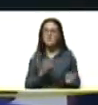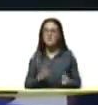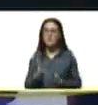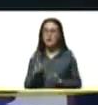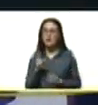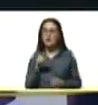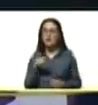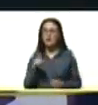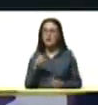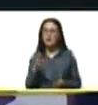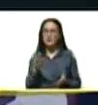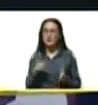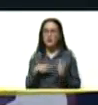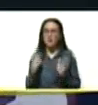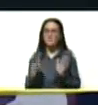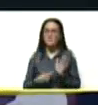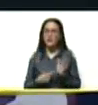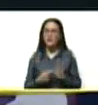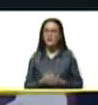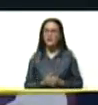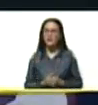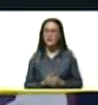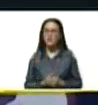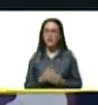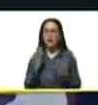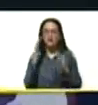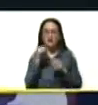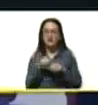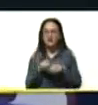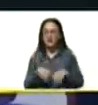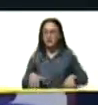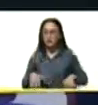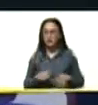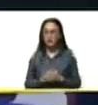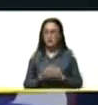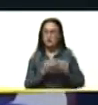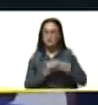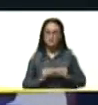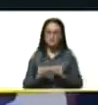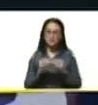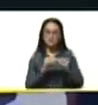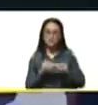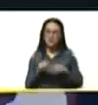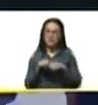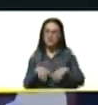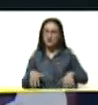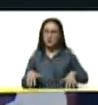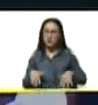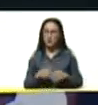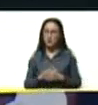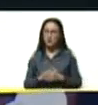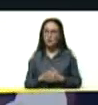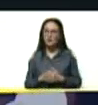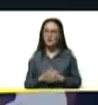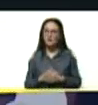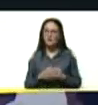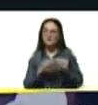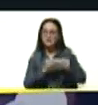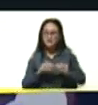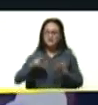pidió, integral. Un plan que atiende a la infraestructura, a la recuperación de la infraestructura, al ornato,